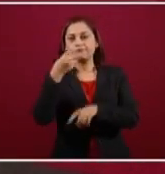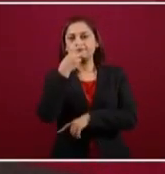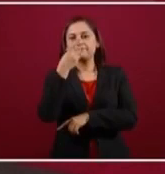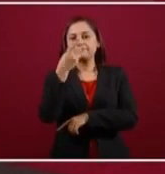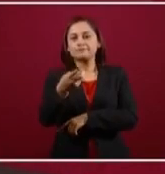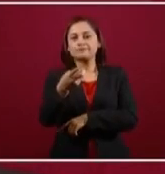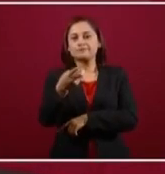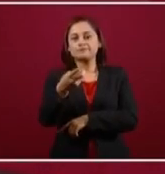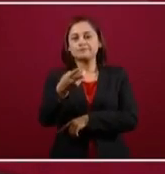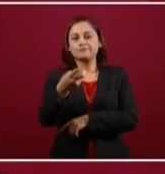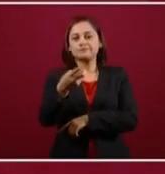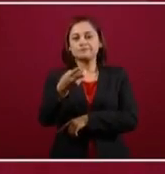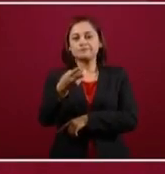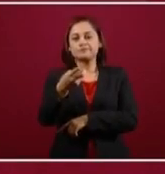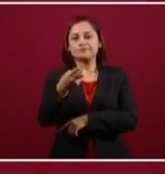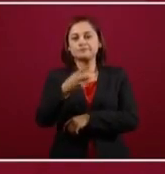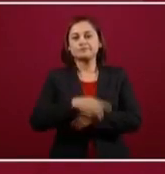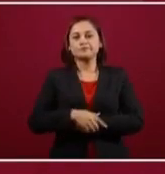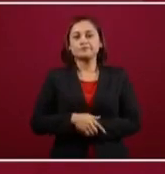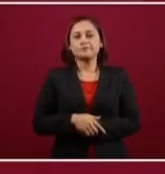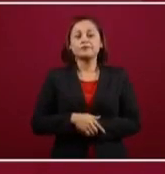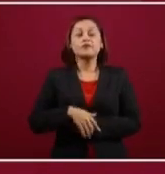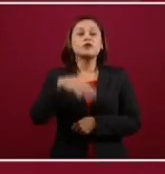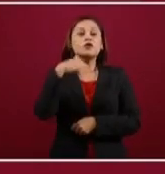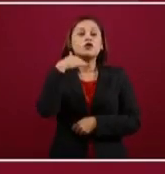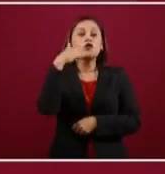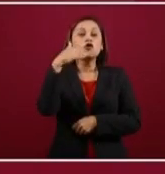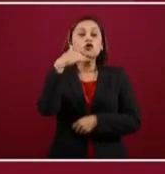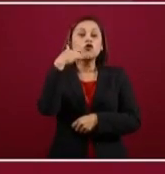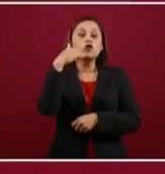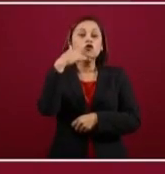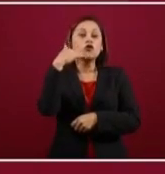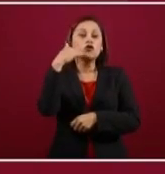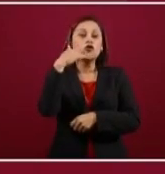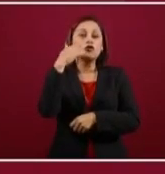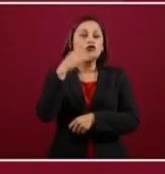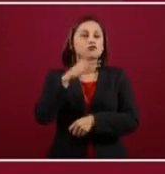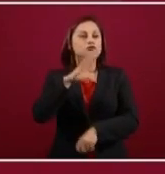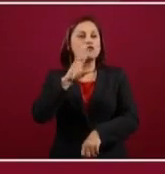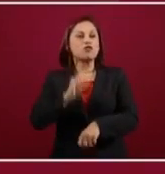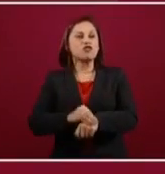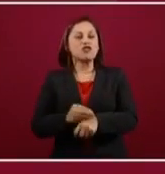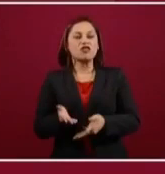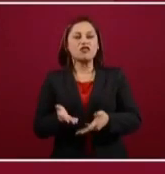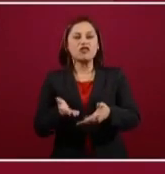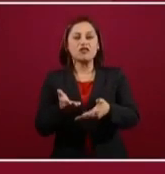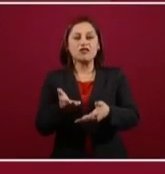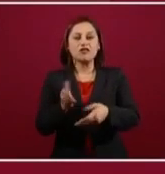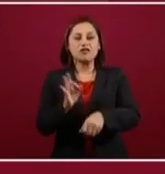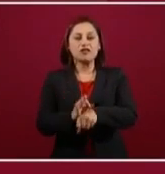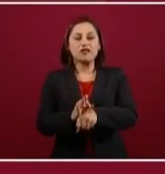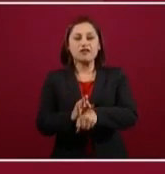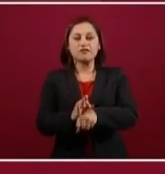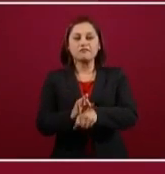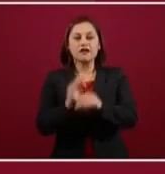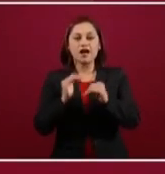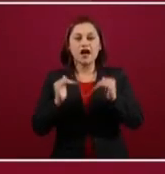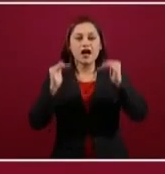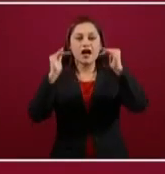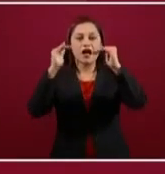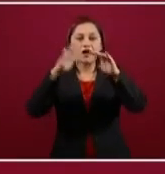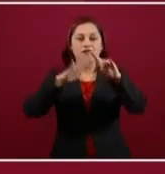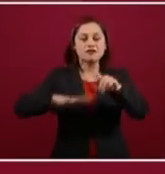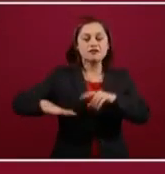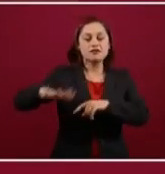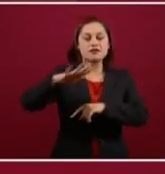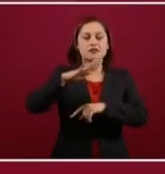Ya no hay corrupción tolerada en la cúpula del poder,